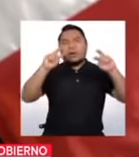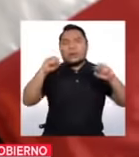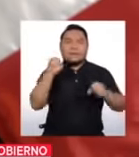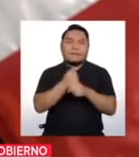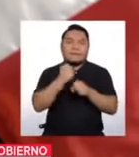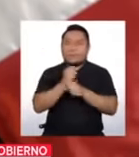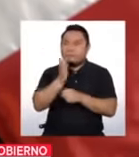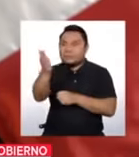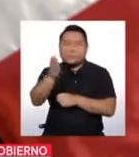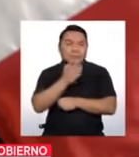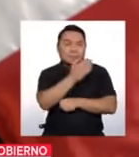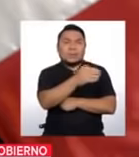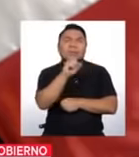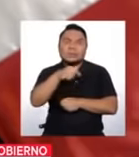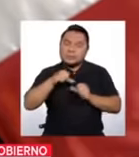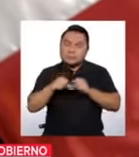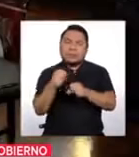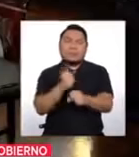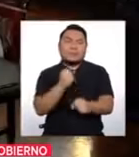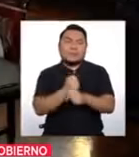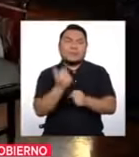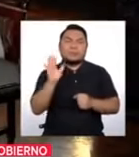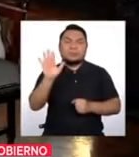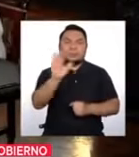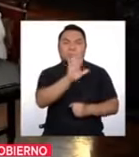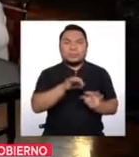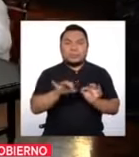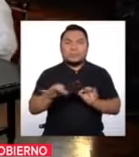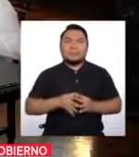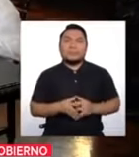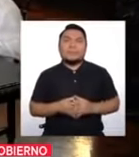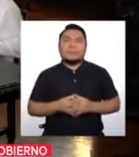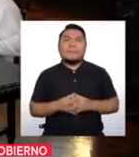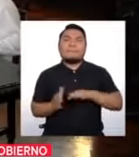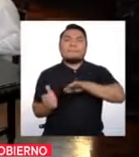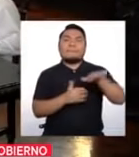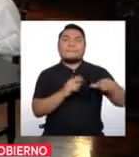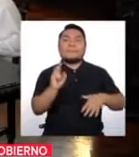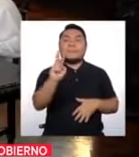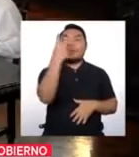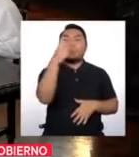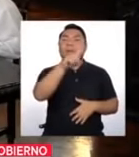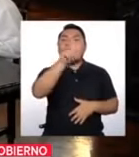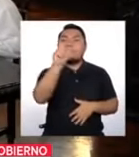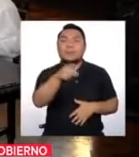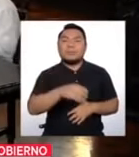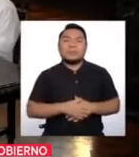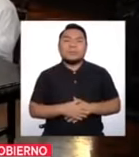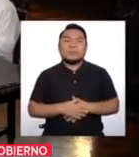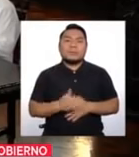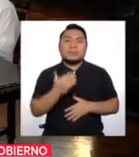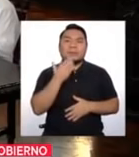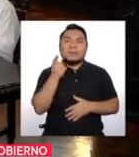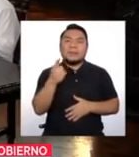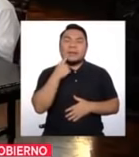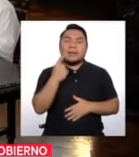mayor esfuerzo aún. Así que vamos a seguir trabajando en su región. La segunda pregunta es del diario El